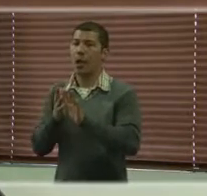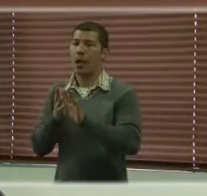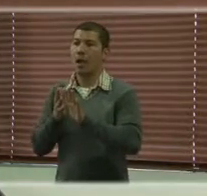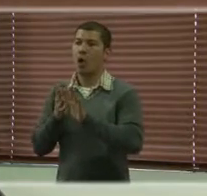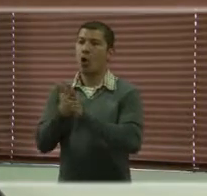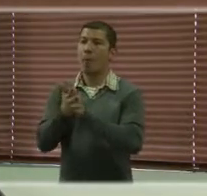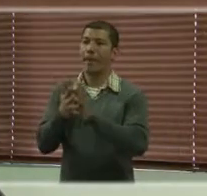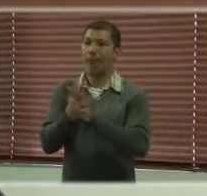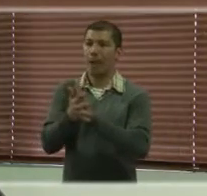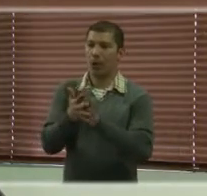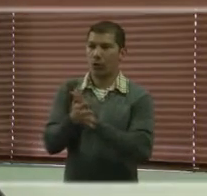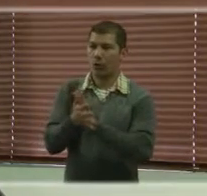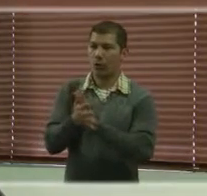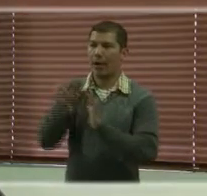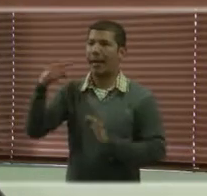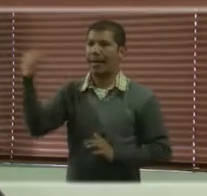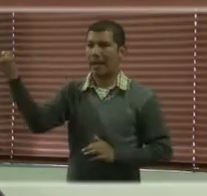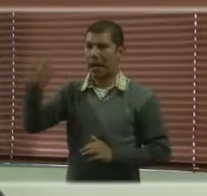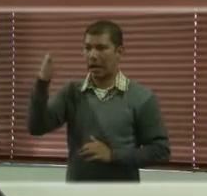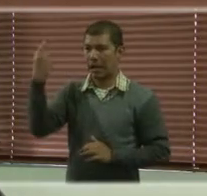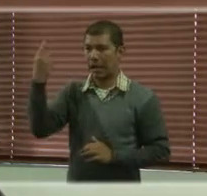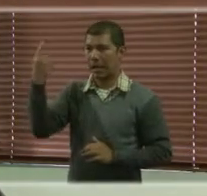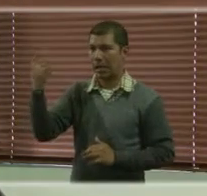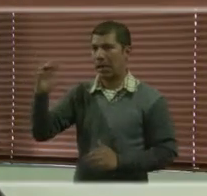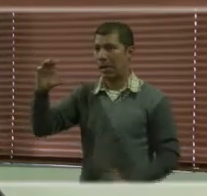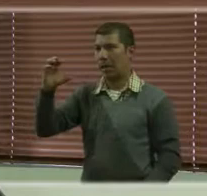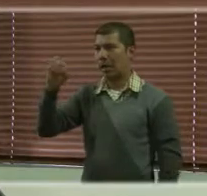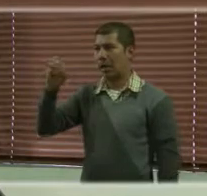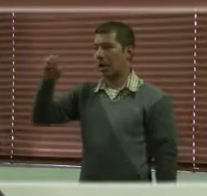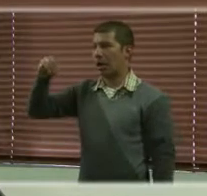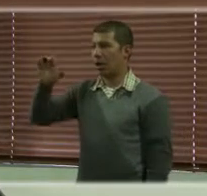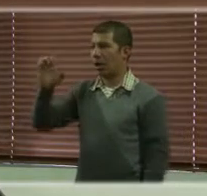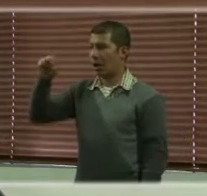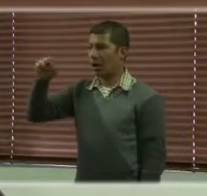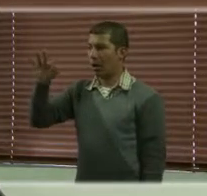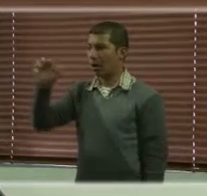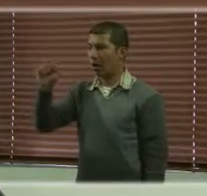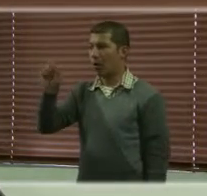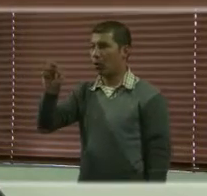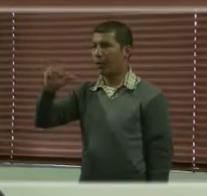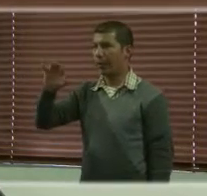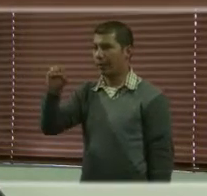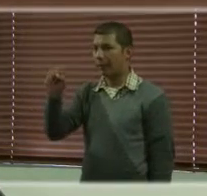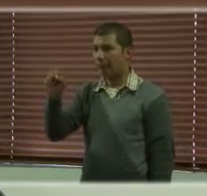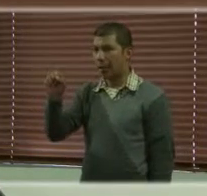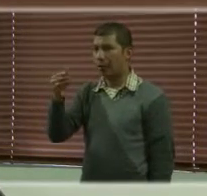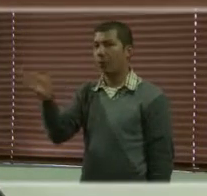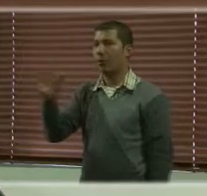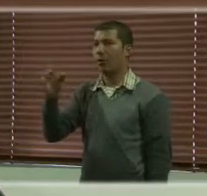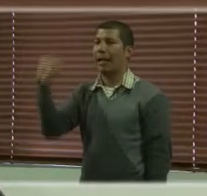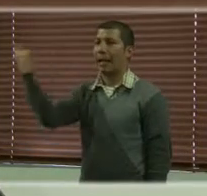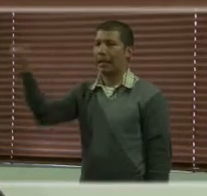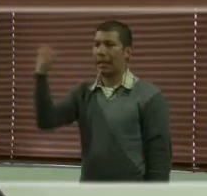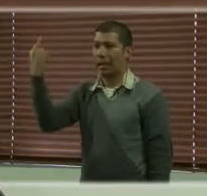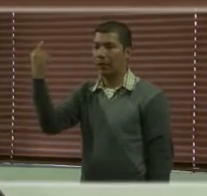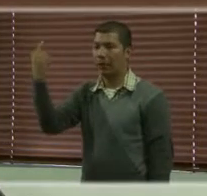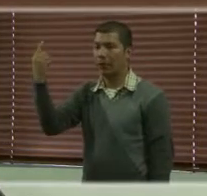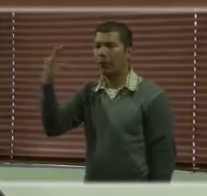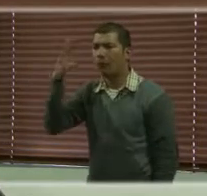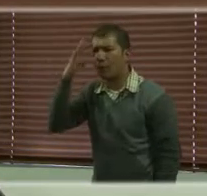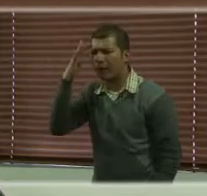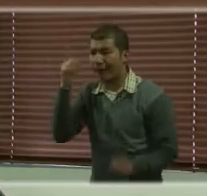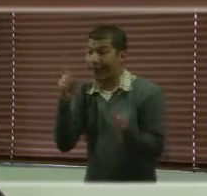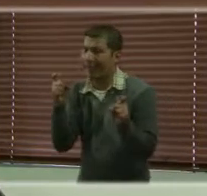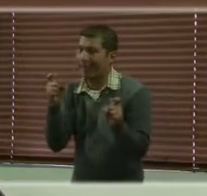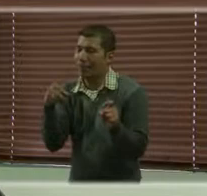que ese comentario general es importante porque toca uno de los temas más